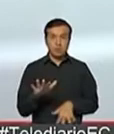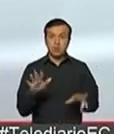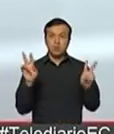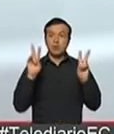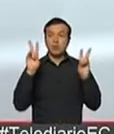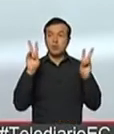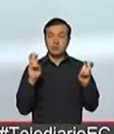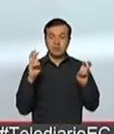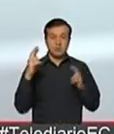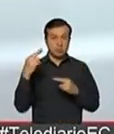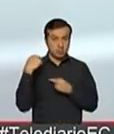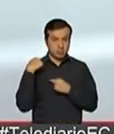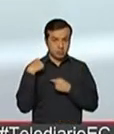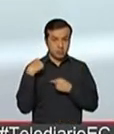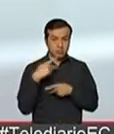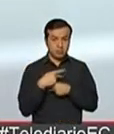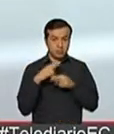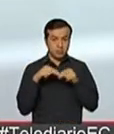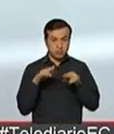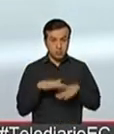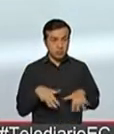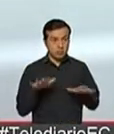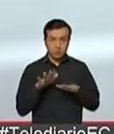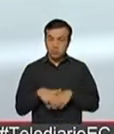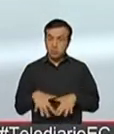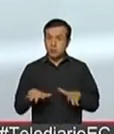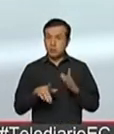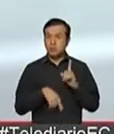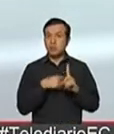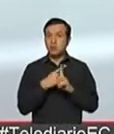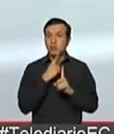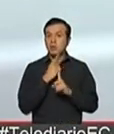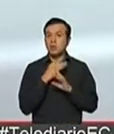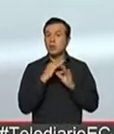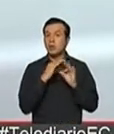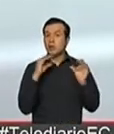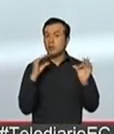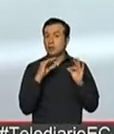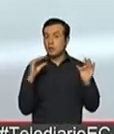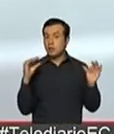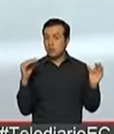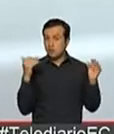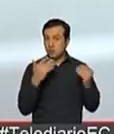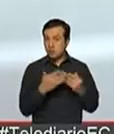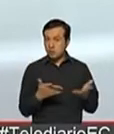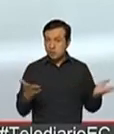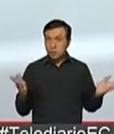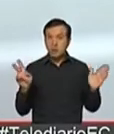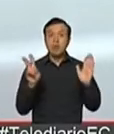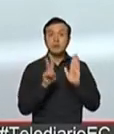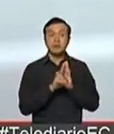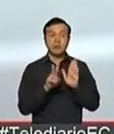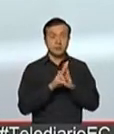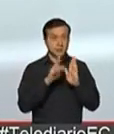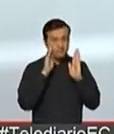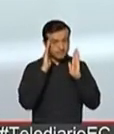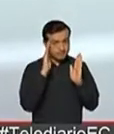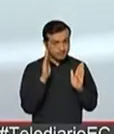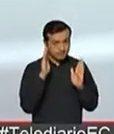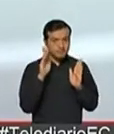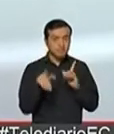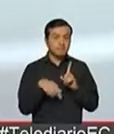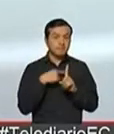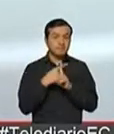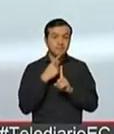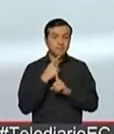tema de ser responsable con el medio ambiente, cómo somos responsables además con la calidad de vivienda en estos aspectos. Ahí entran